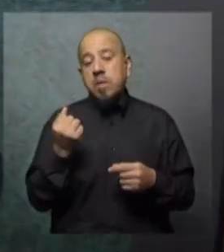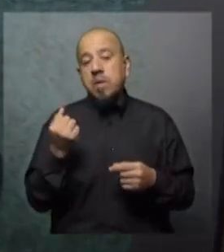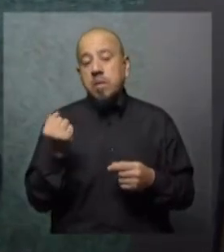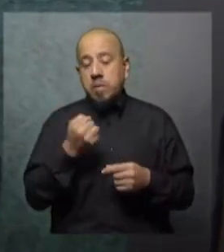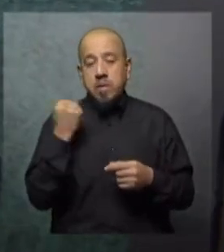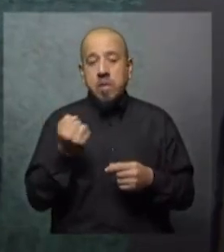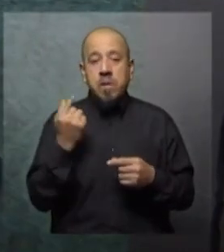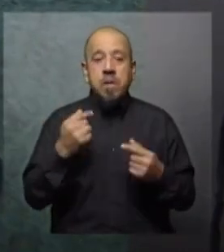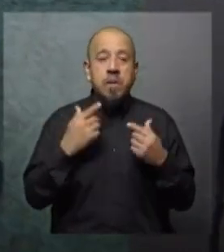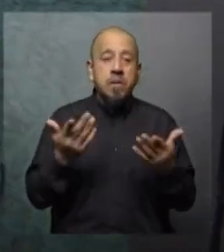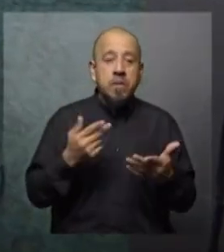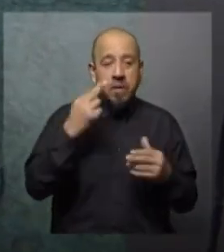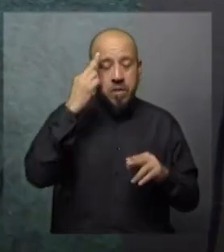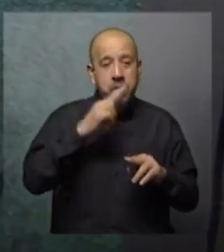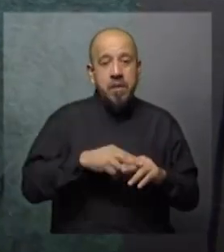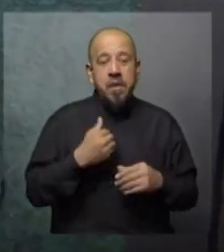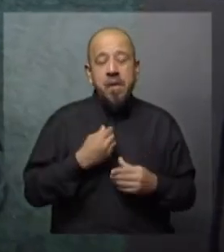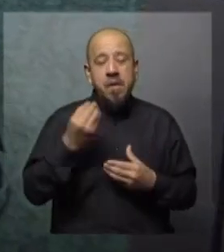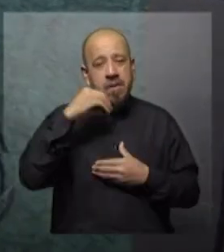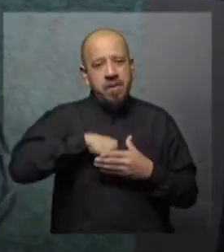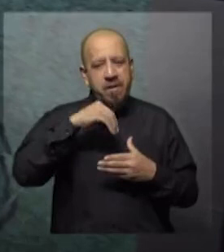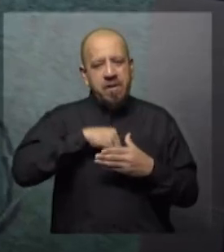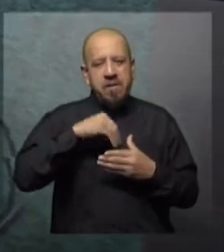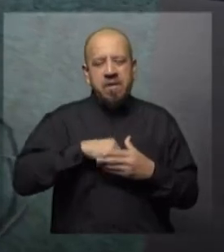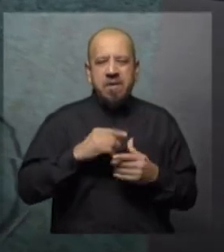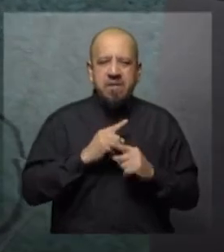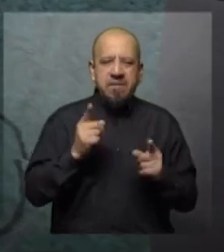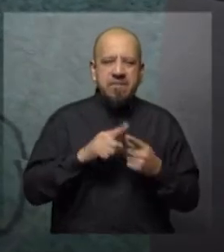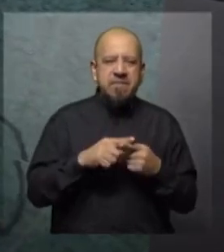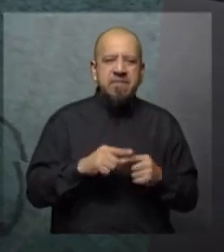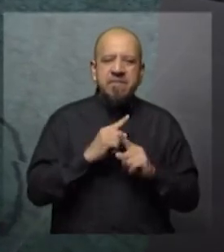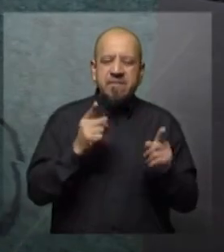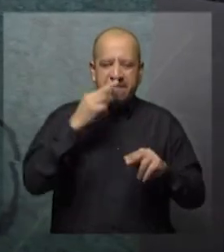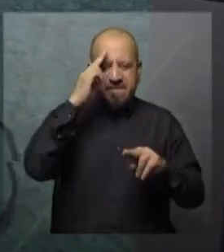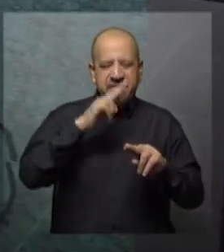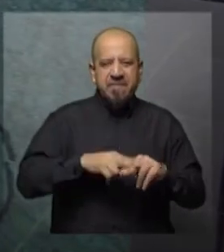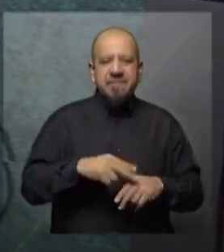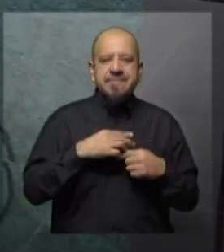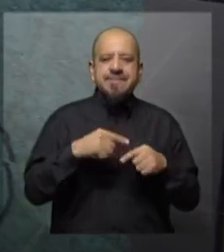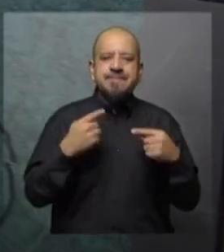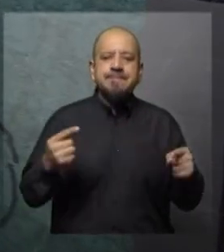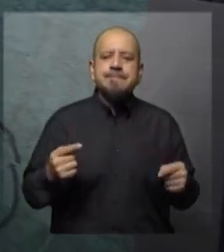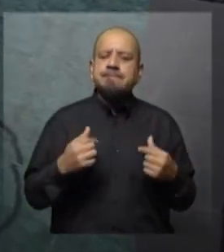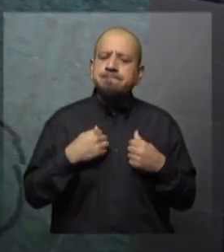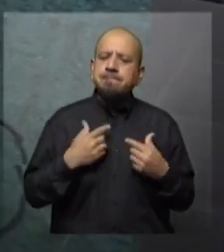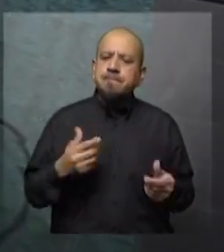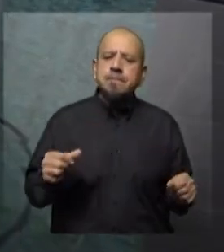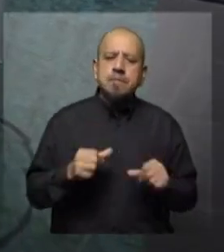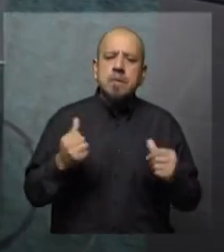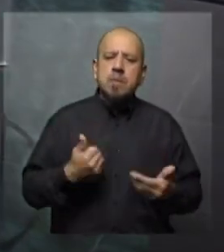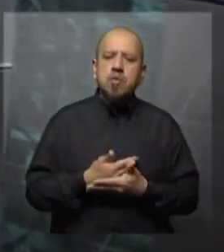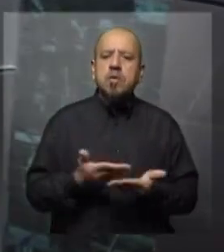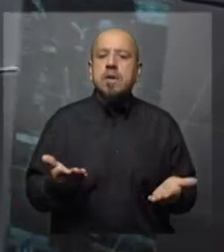de no Morir con tantas cosas adentro así lo plantea no no Morir con tantas cosas adentro Dalas hacerlas públicas